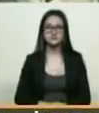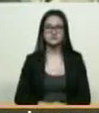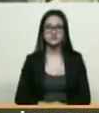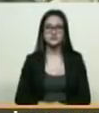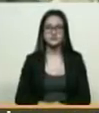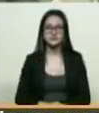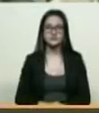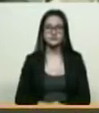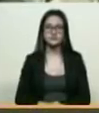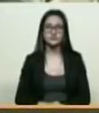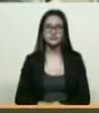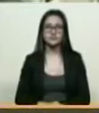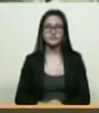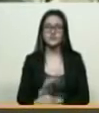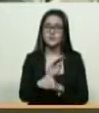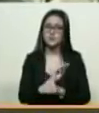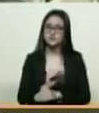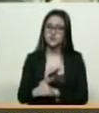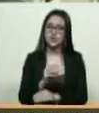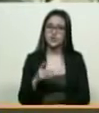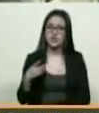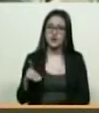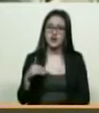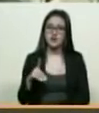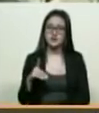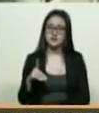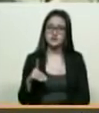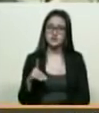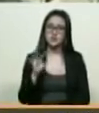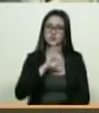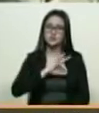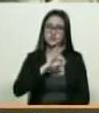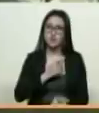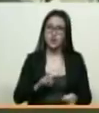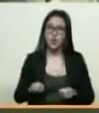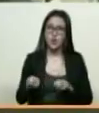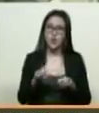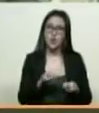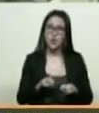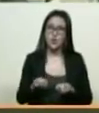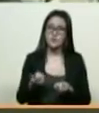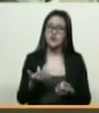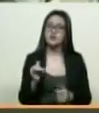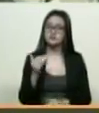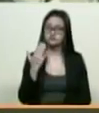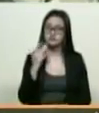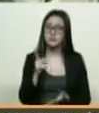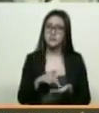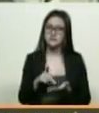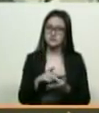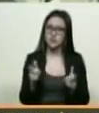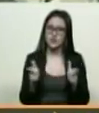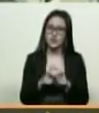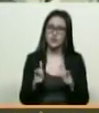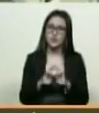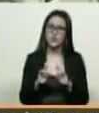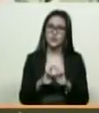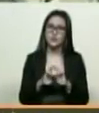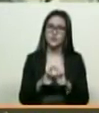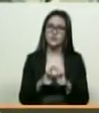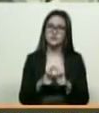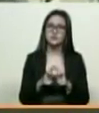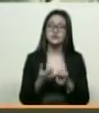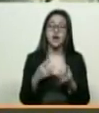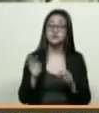Superintendencia para la Protección de los Derechos Socioeconómicos, la SUNDE, aquí está el compañero William Contreras que participó en esta reunión, bueno, ya